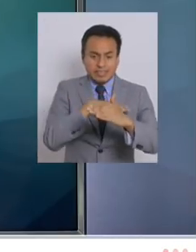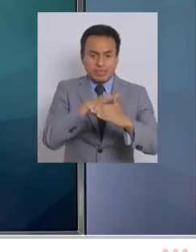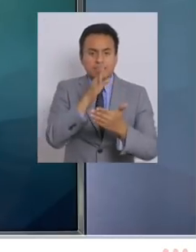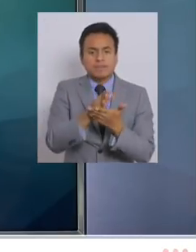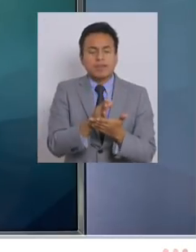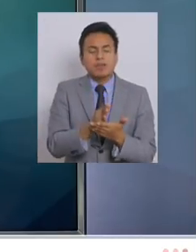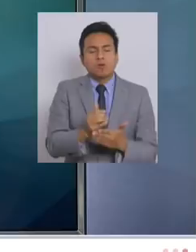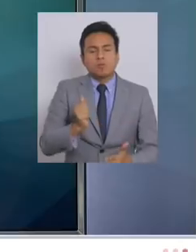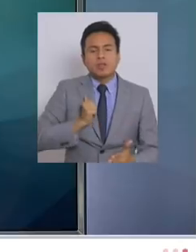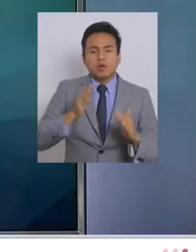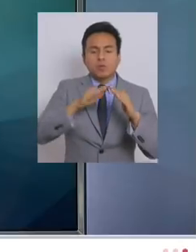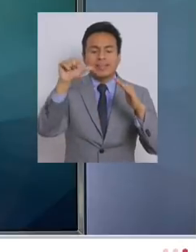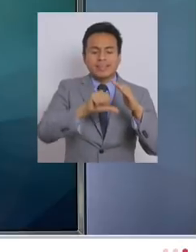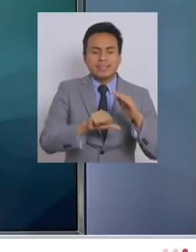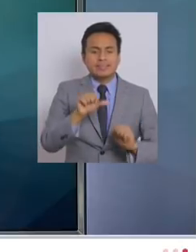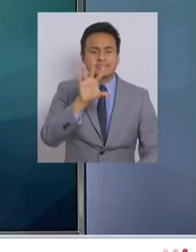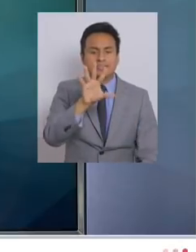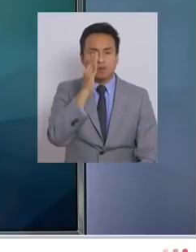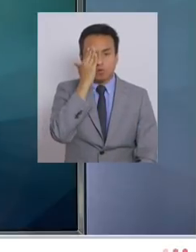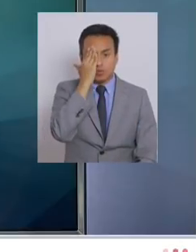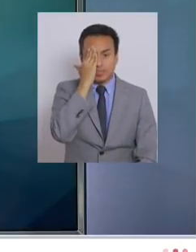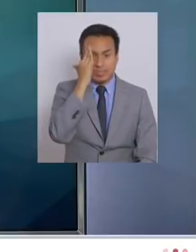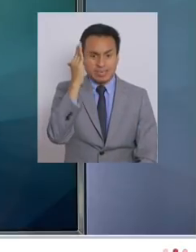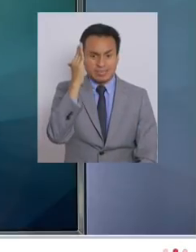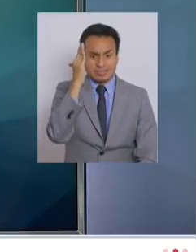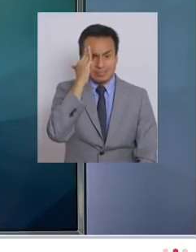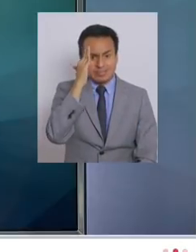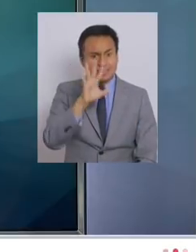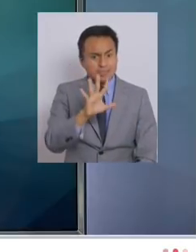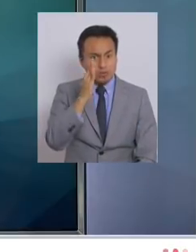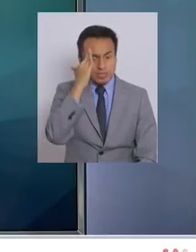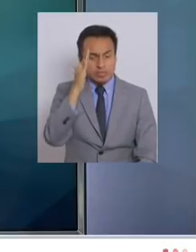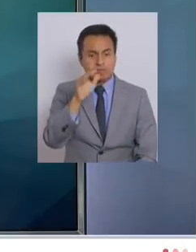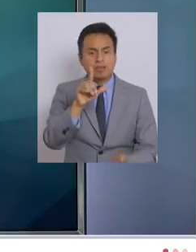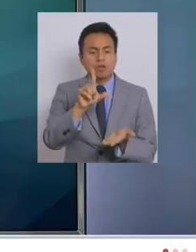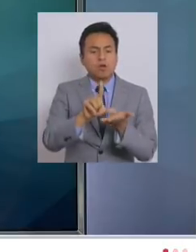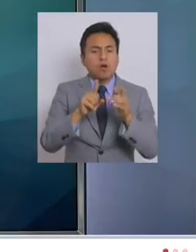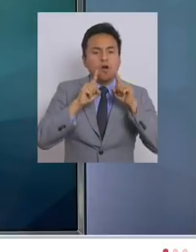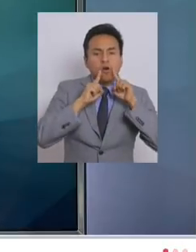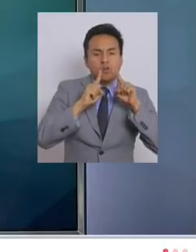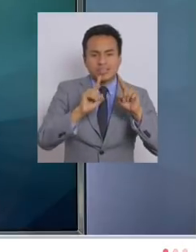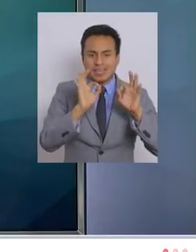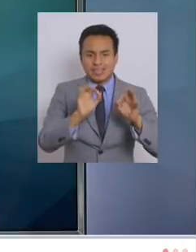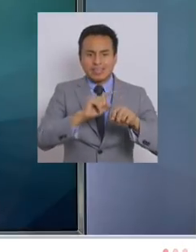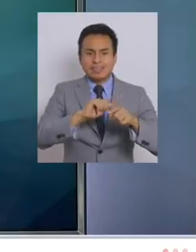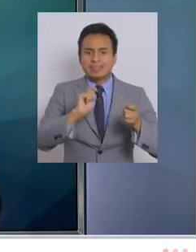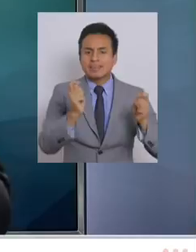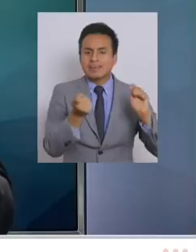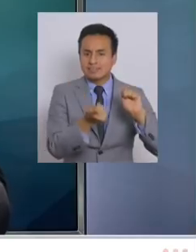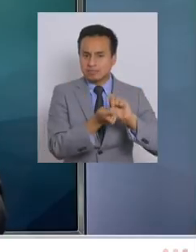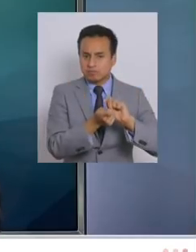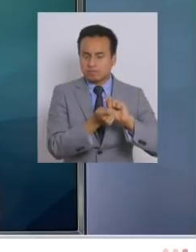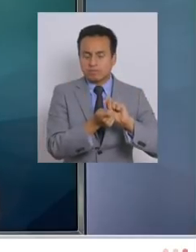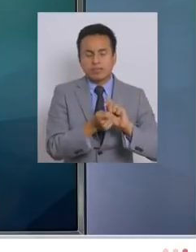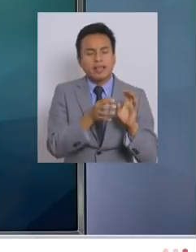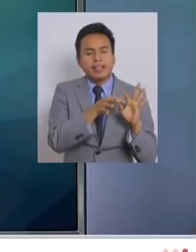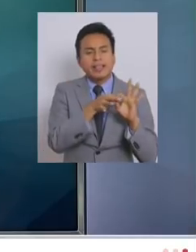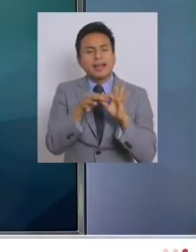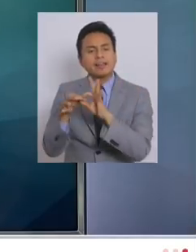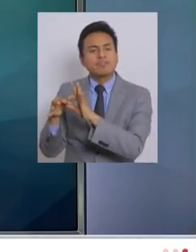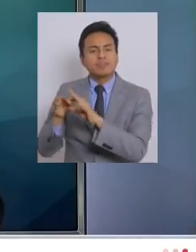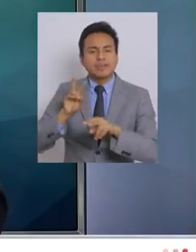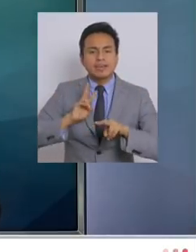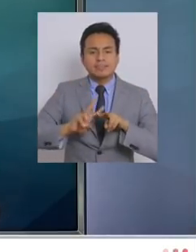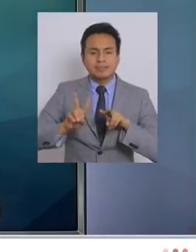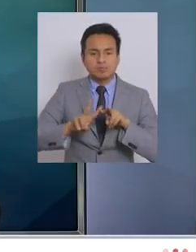una cuarentena de 5 días en un hotel de tránsito y la razón por la cual hacemos